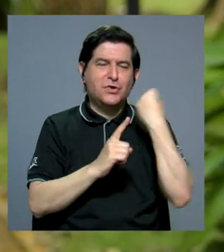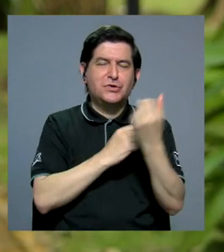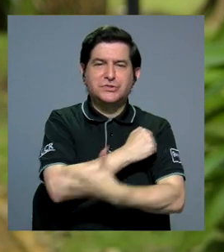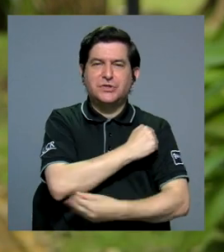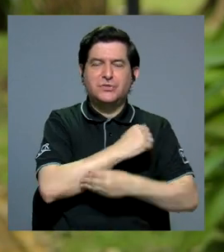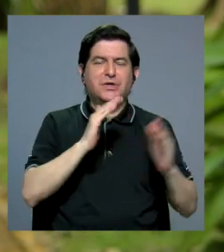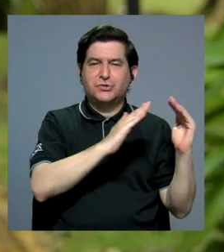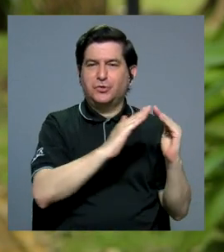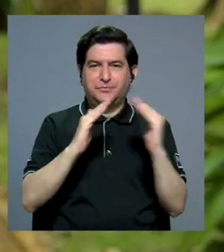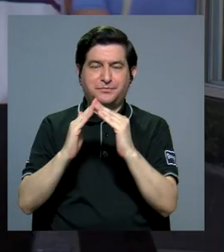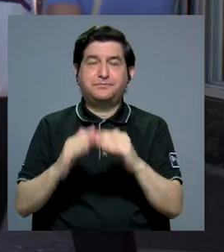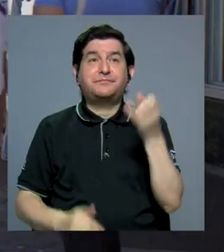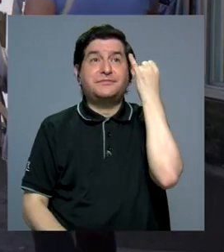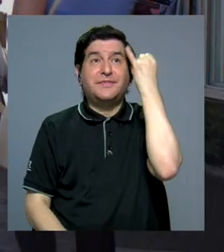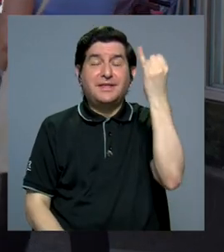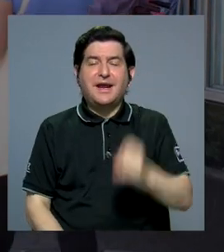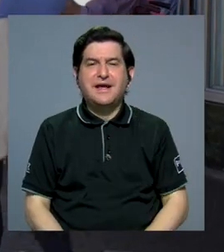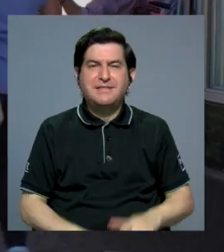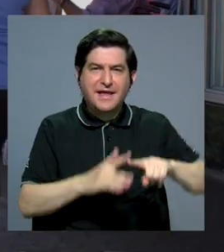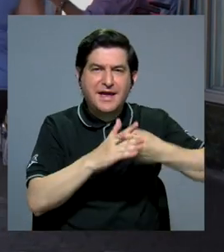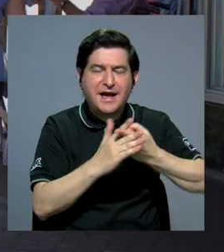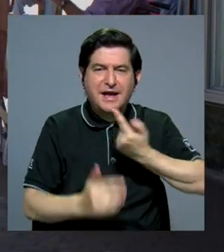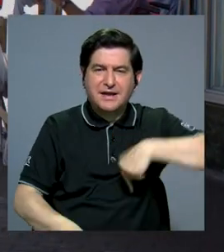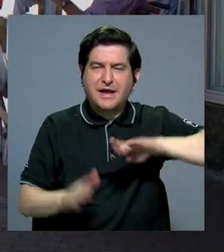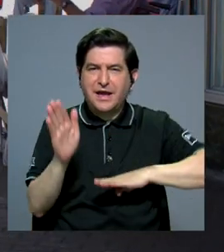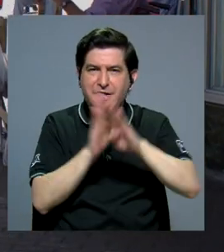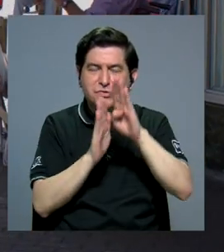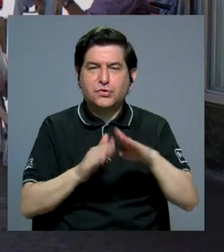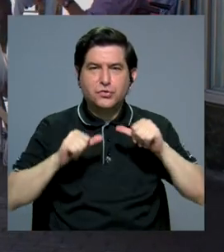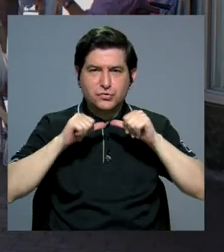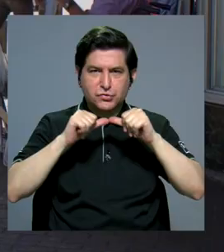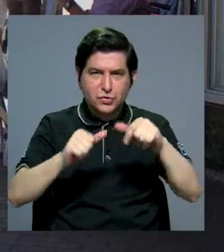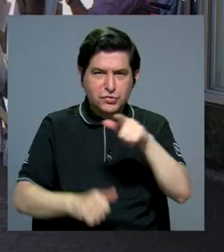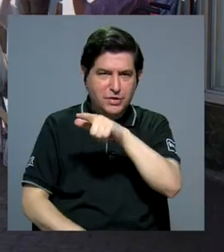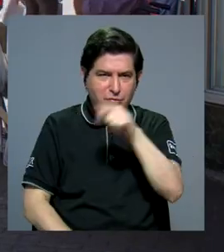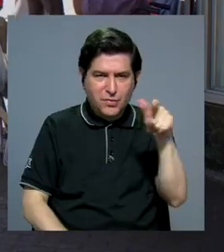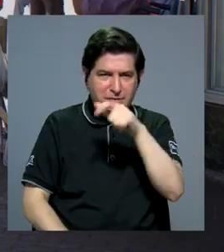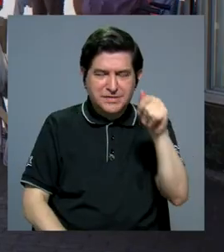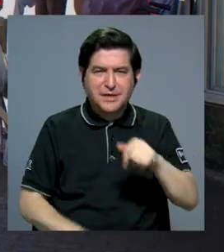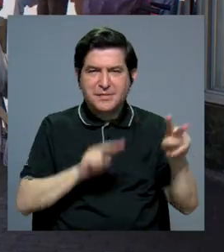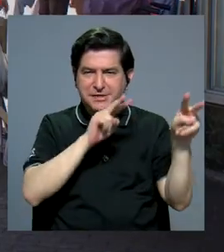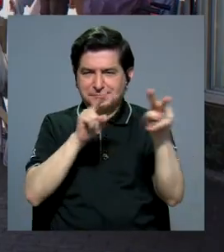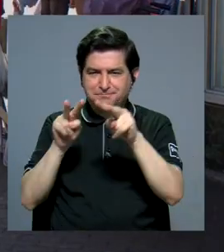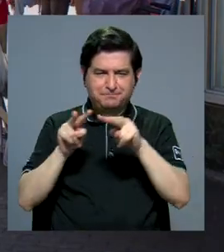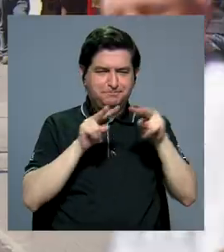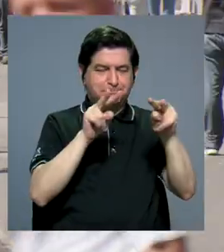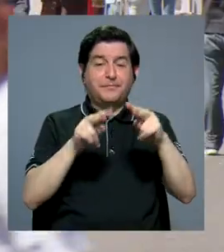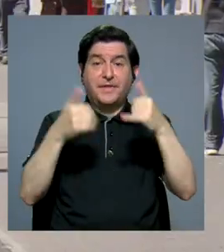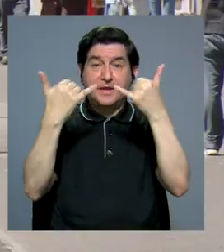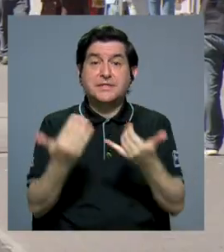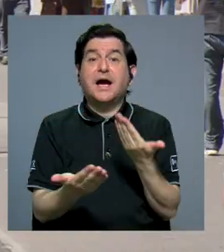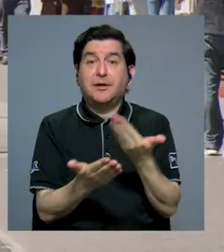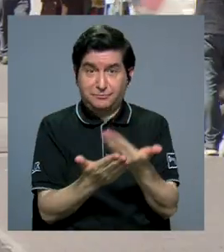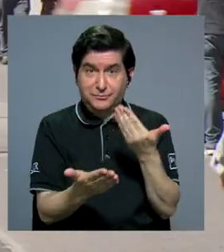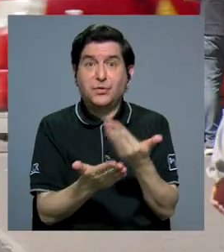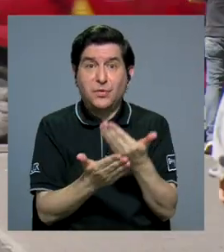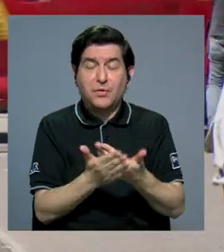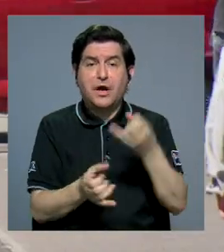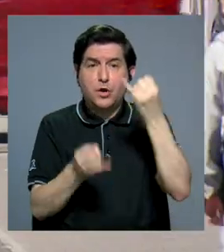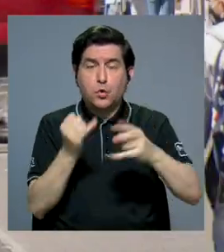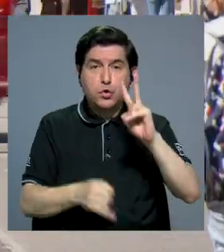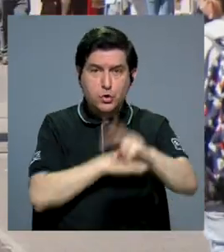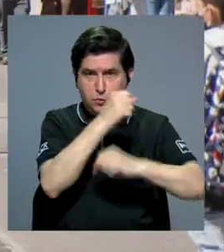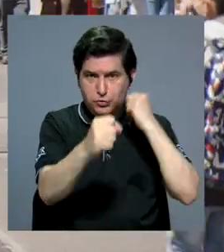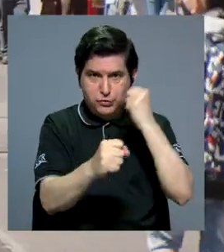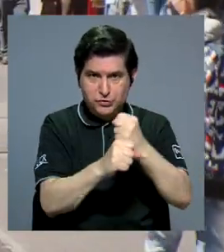la condición de pobreza de los hogares. La idea del instrumento que hemos desarrollado es poder darle un seguimiento mensual, ¿verdad? Y ya lo probamos para